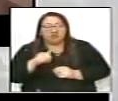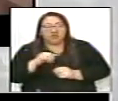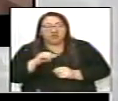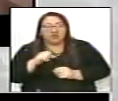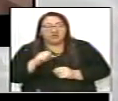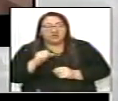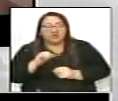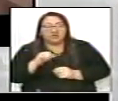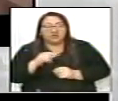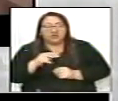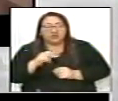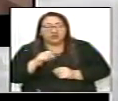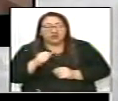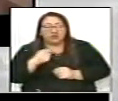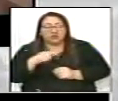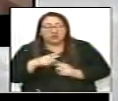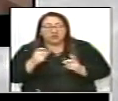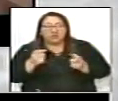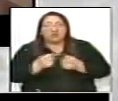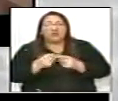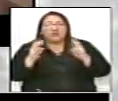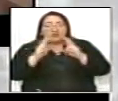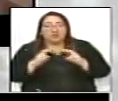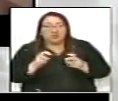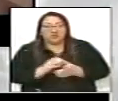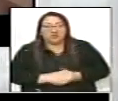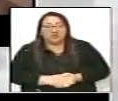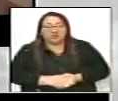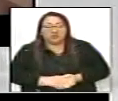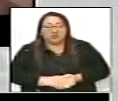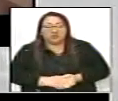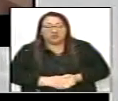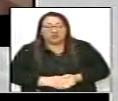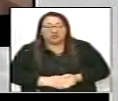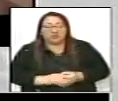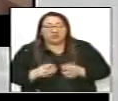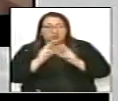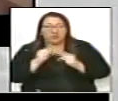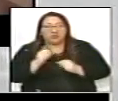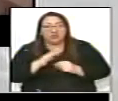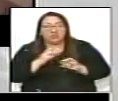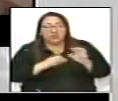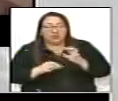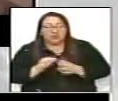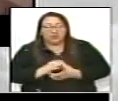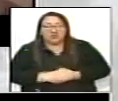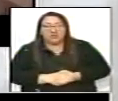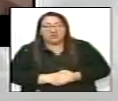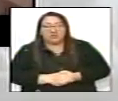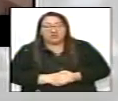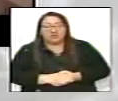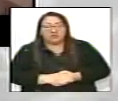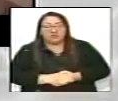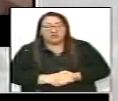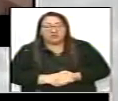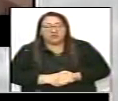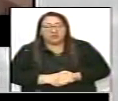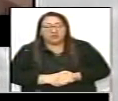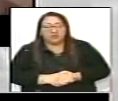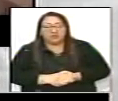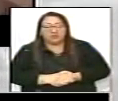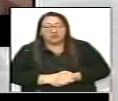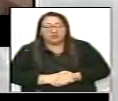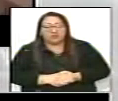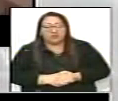y esta comisión investigadora, sus miembros, las respuestas a sus inquietudes. No obstante, señala que ha